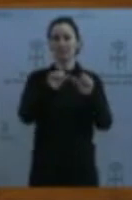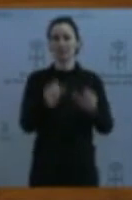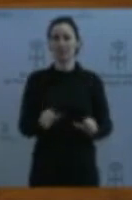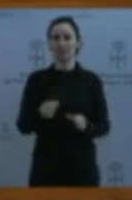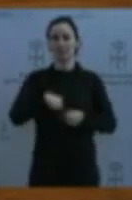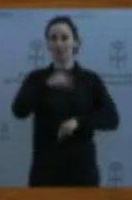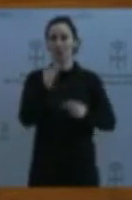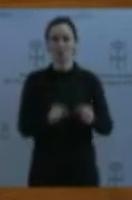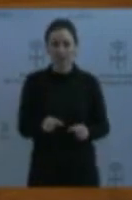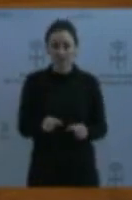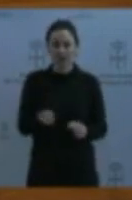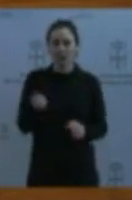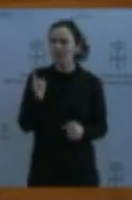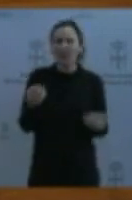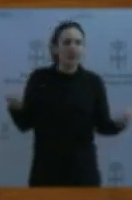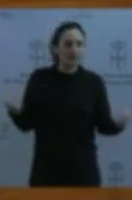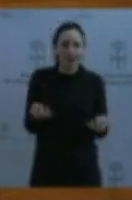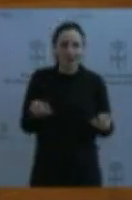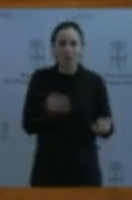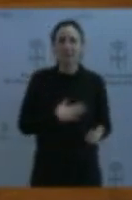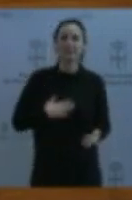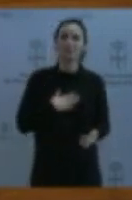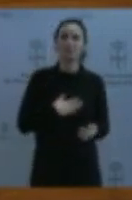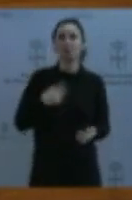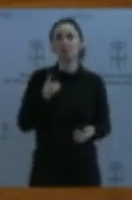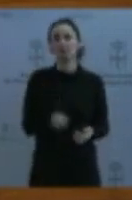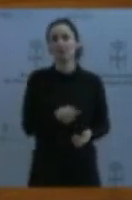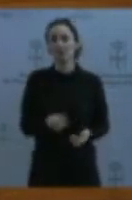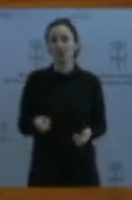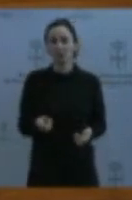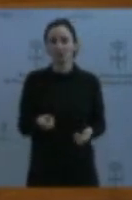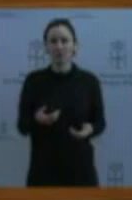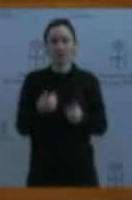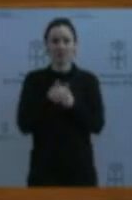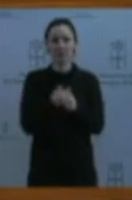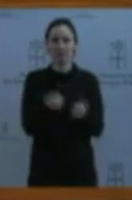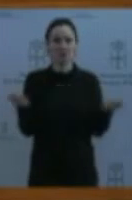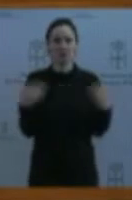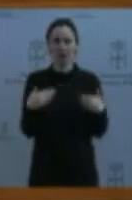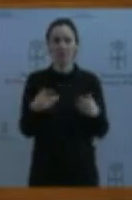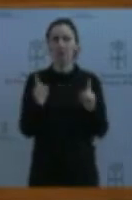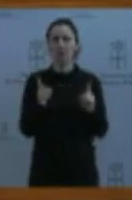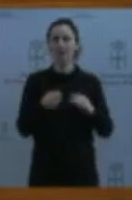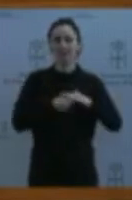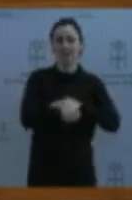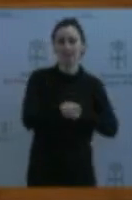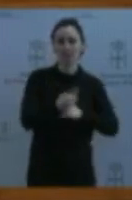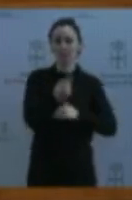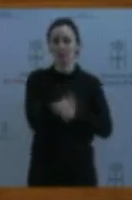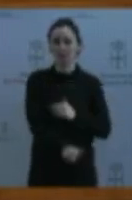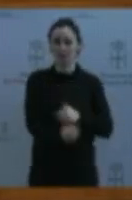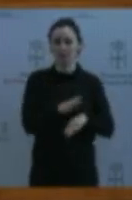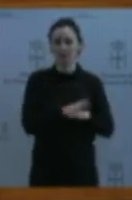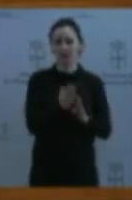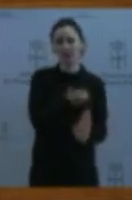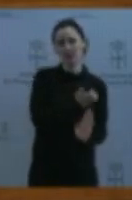de satisfacción. No hace un seguimiento. Seguir simplemente la inserción de una persona que pasa por un curso de formación no sirve absolutamente para nada